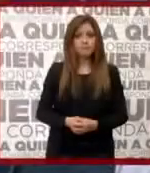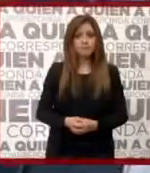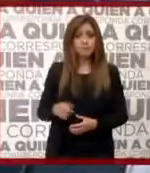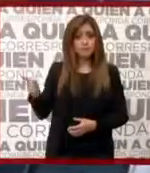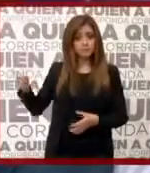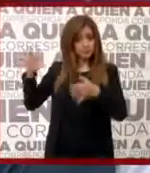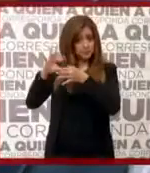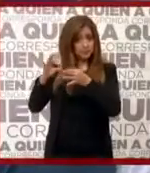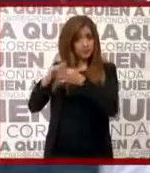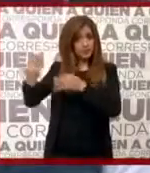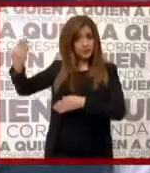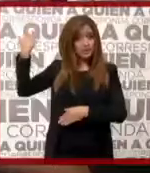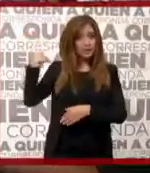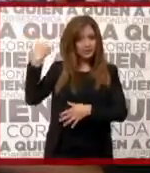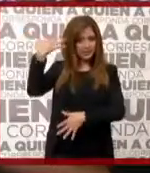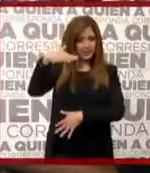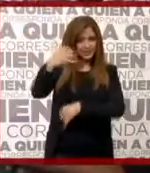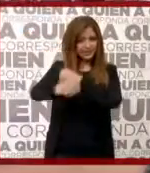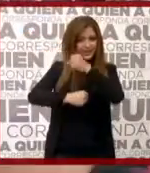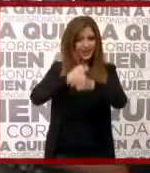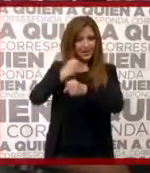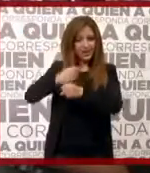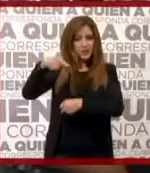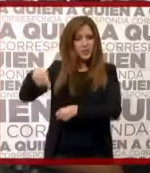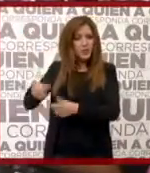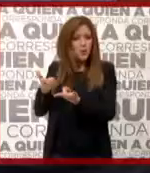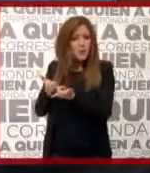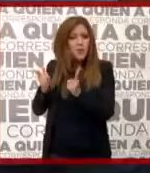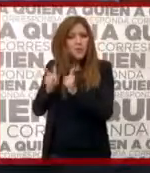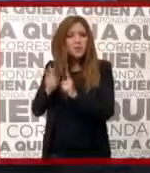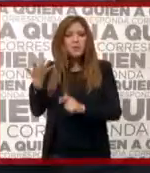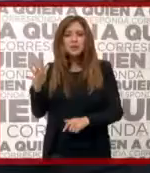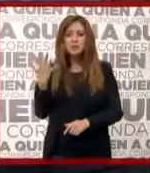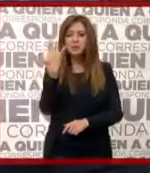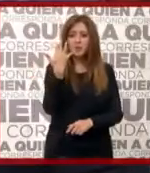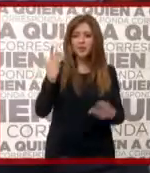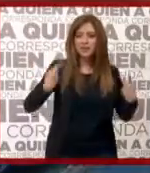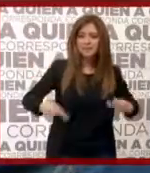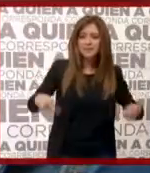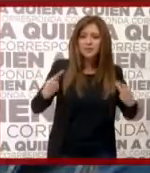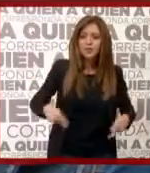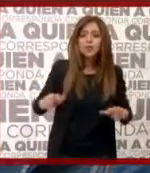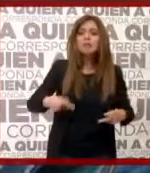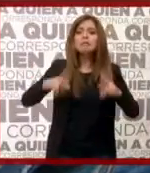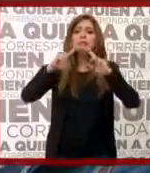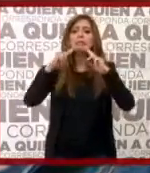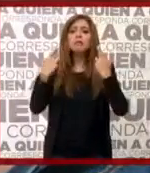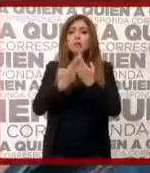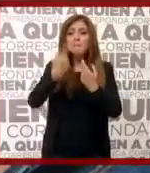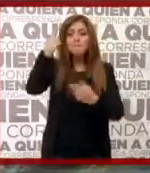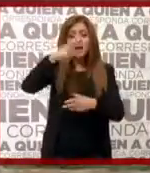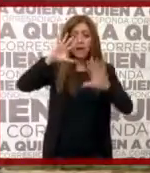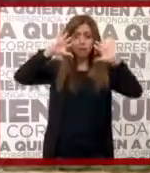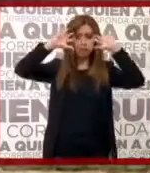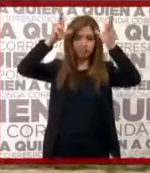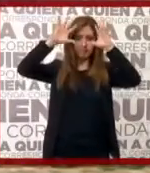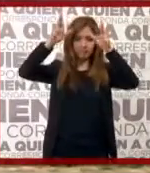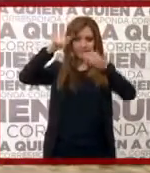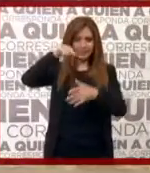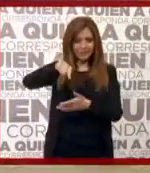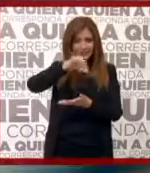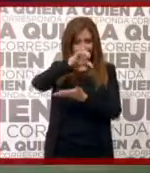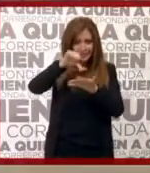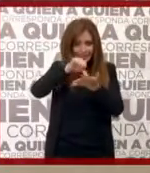cuenta que desde hace 15 años, este grupo de aproximadamente 50 personas se reúnen para jugar voleibol en el Centro